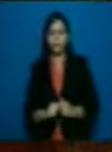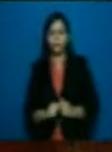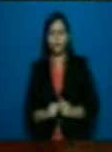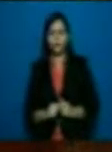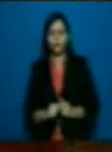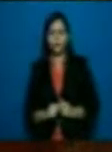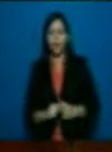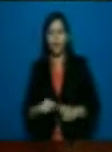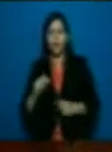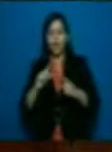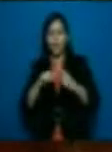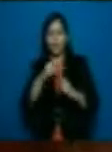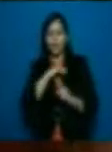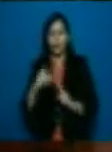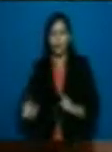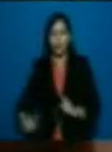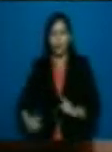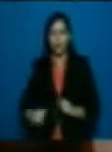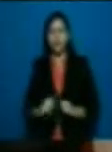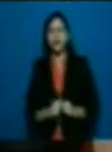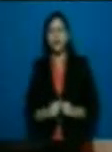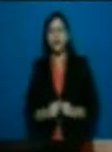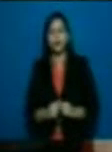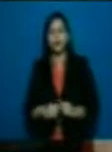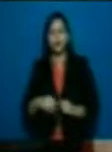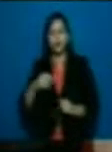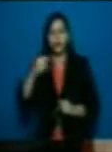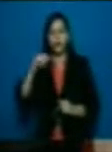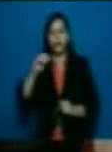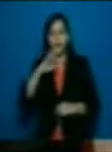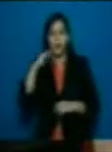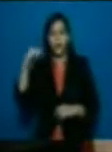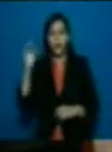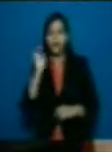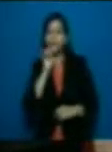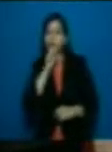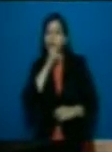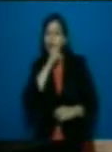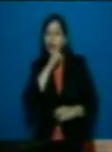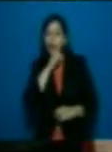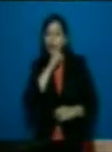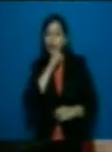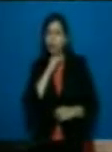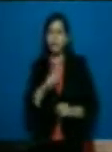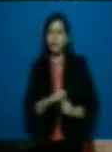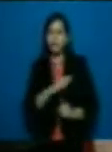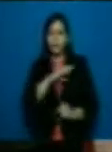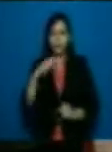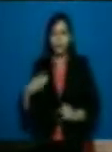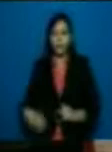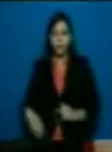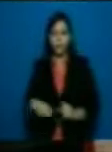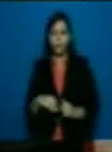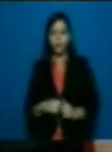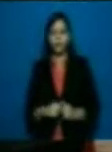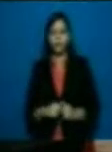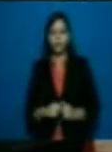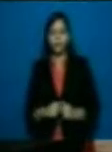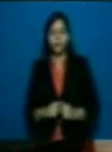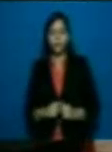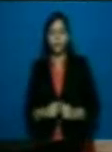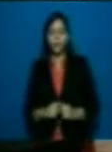señor presidente del legislativo de la república de china taiwán don't want singing